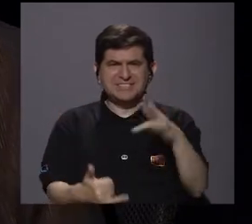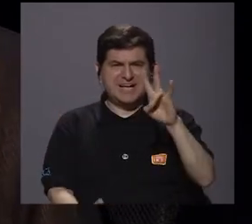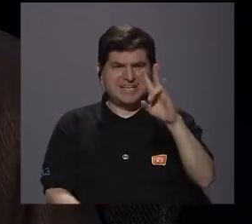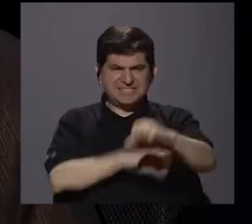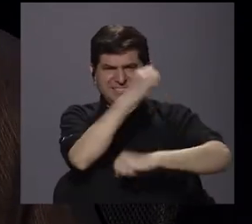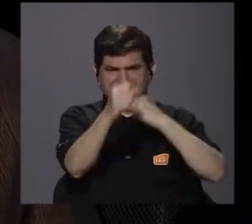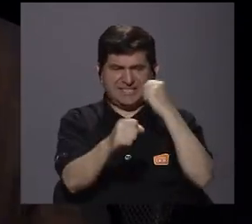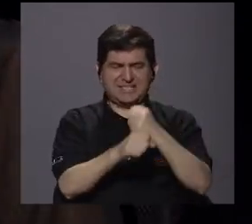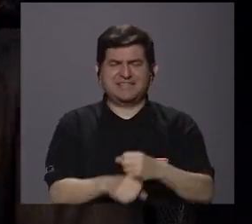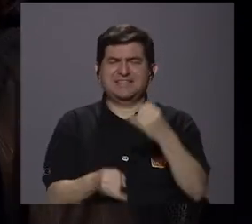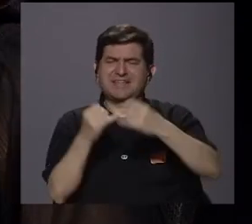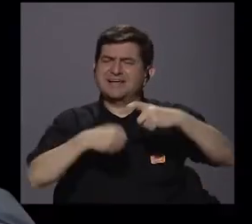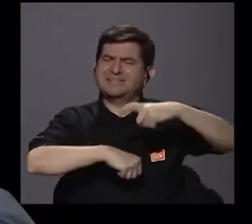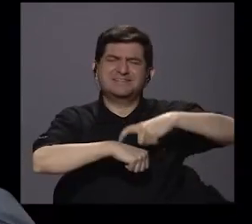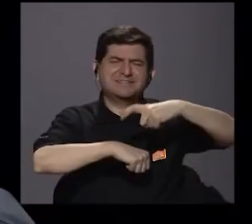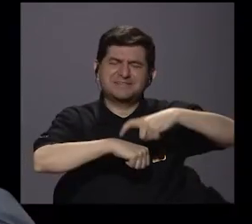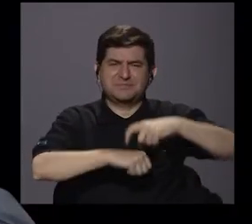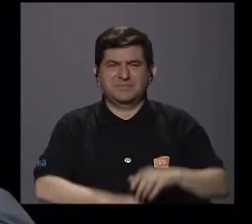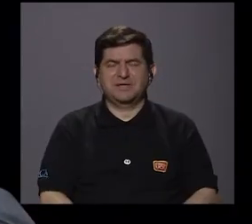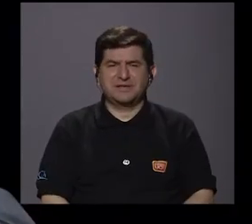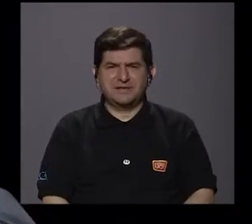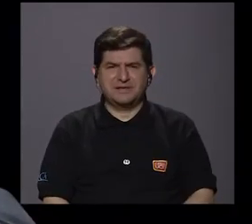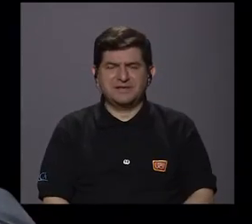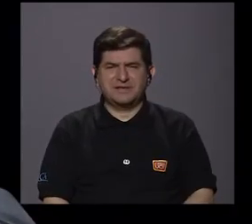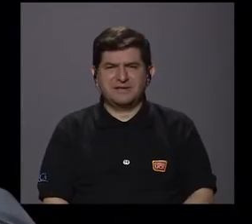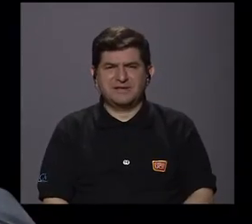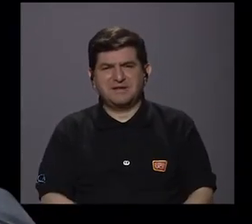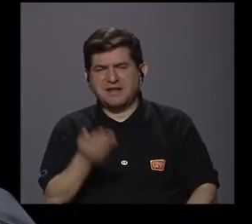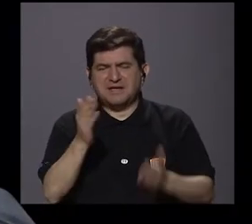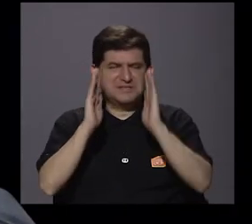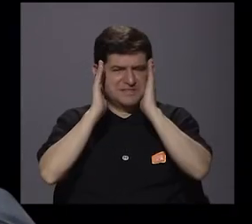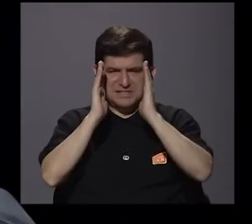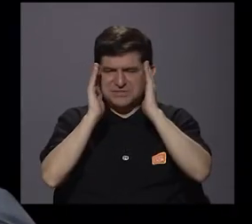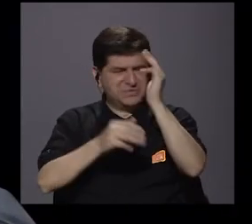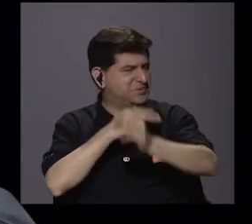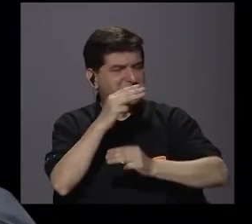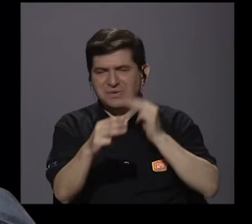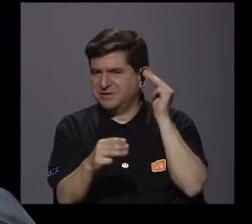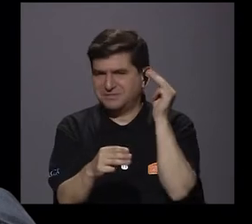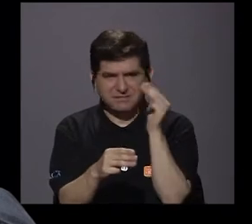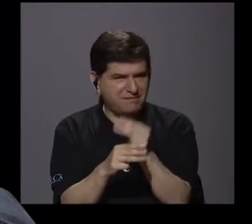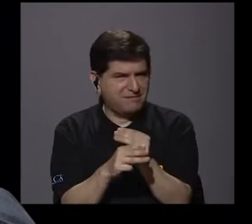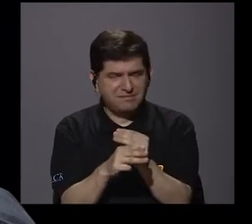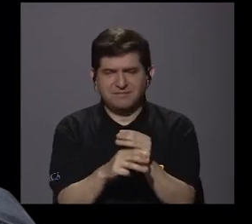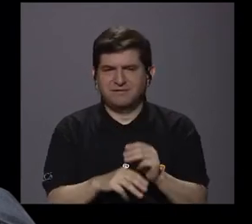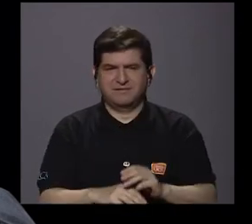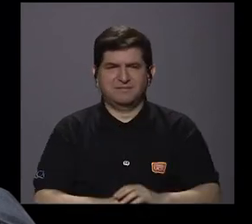70 años. Se me acaba el tiempo. Hay una indiferencia mundial